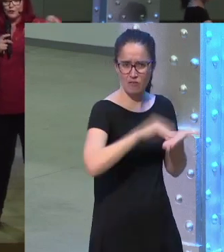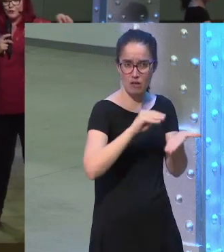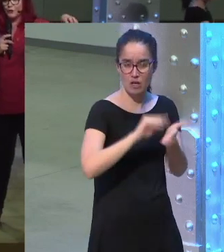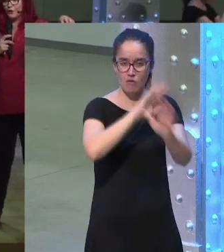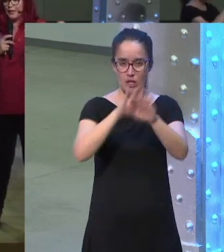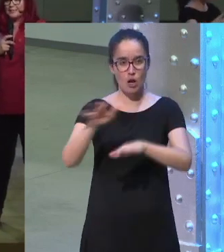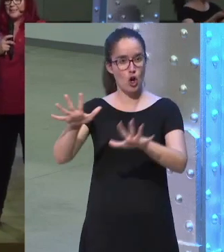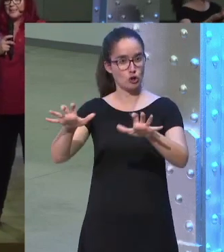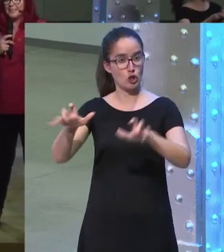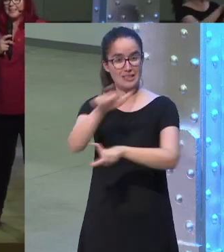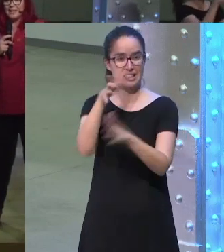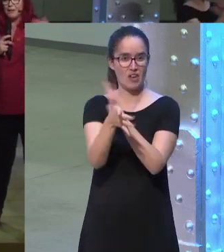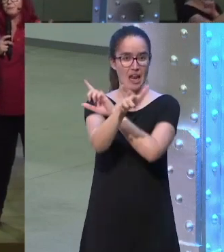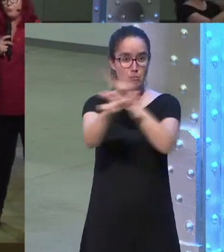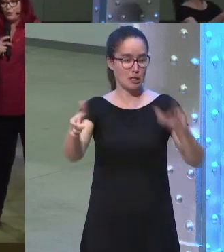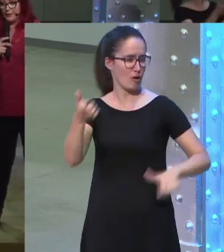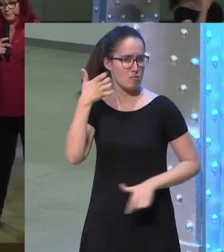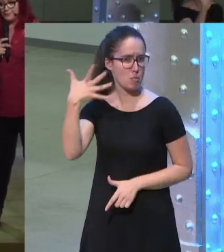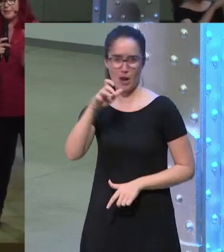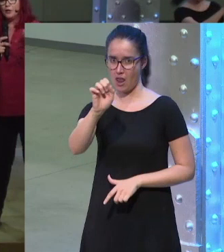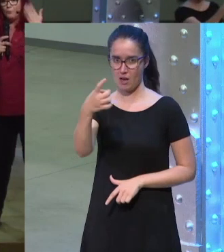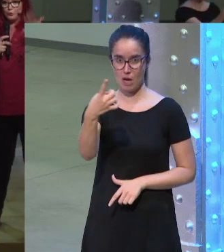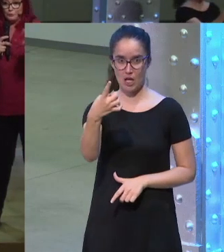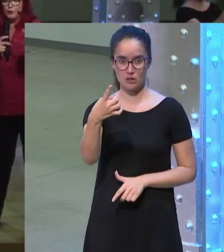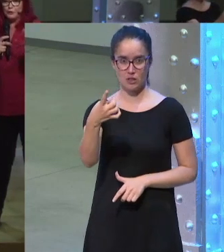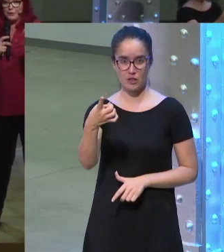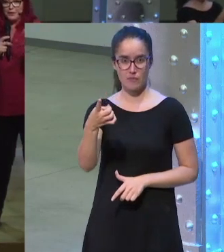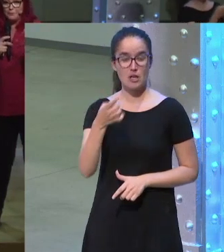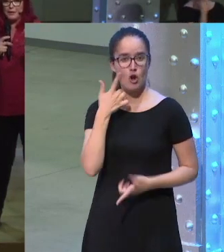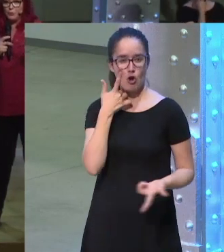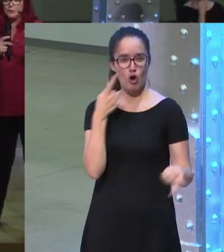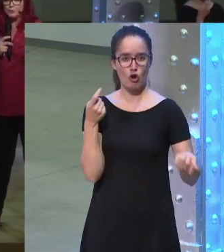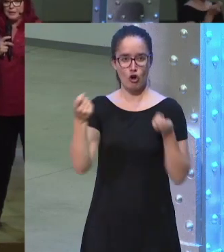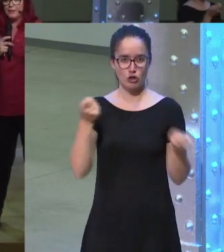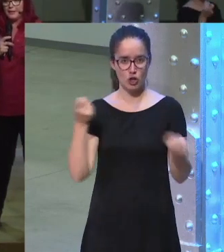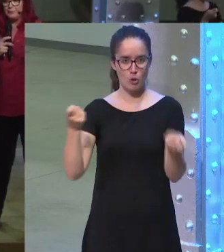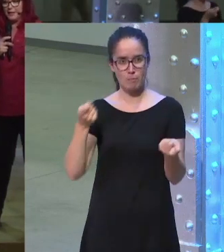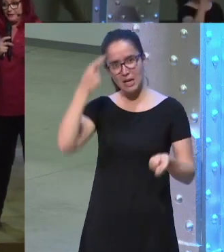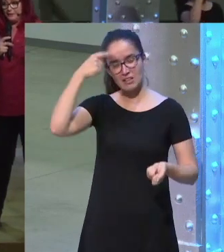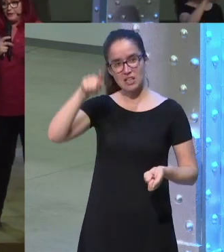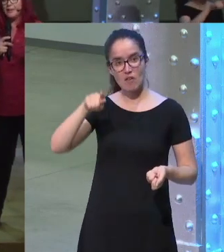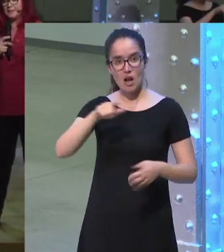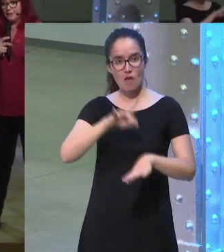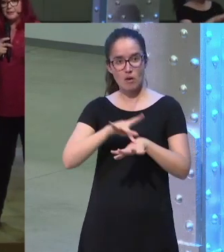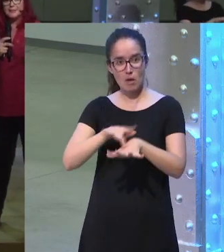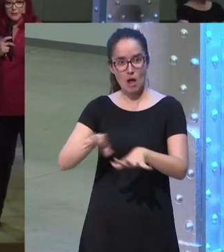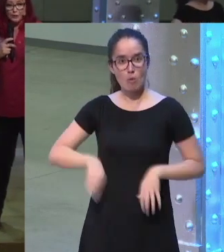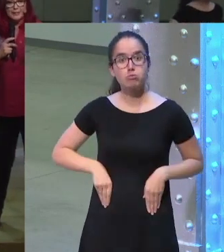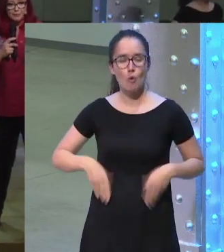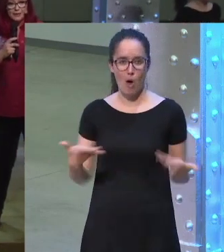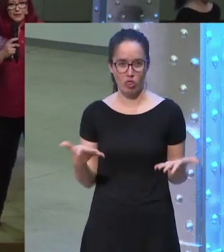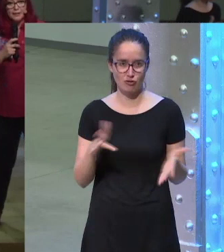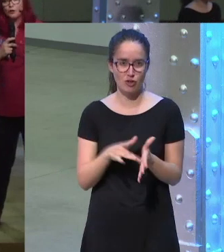quedaron con los sensores, con la gente que era más popular. Y los monitorizaron para ver cuándo pillaban la gripe A. Y efectivamente